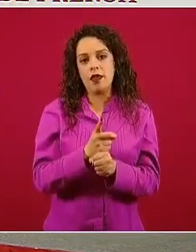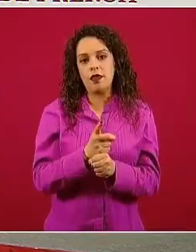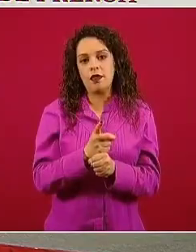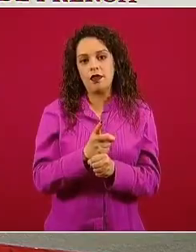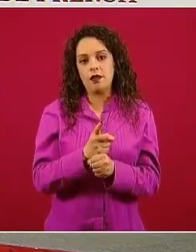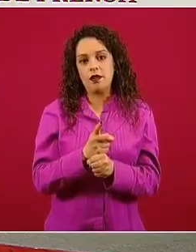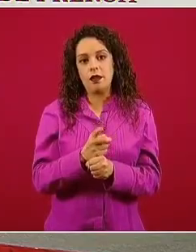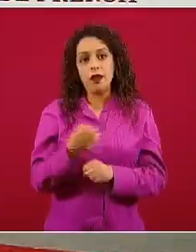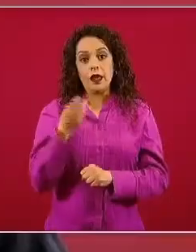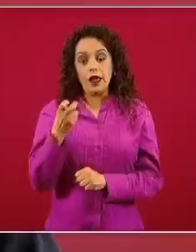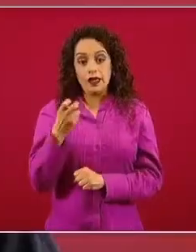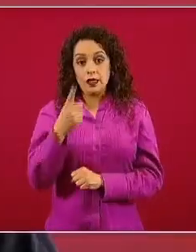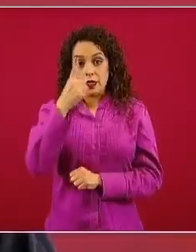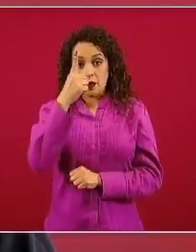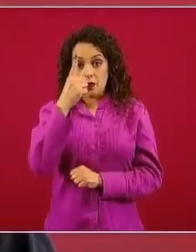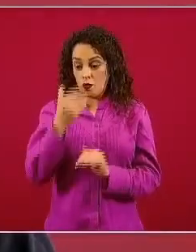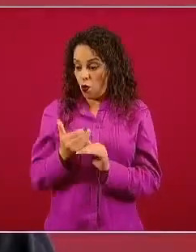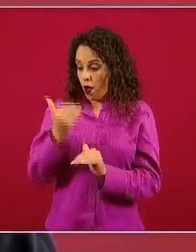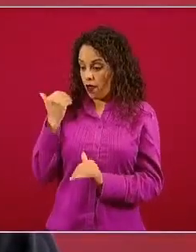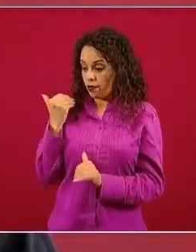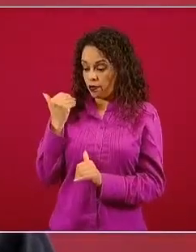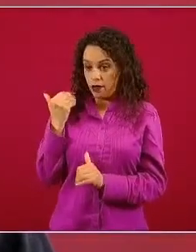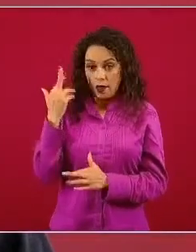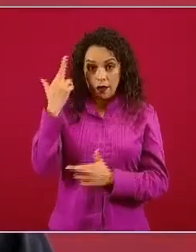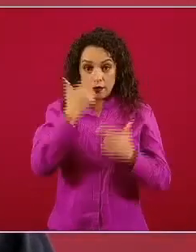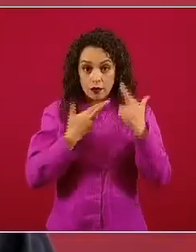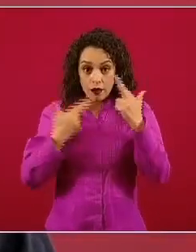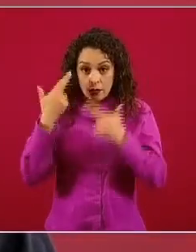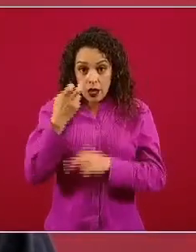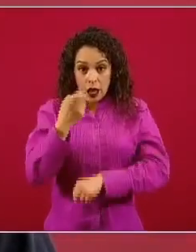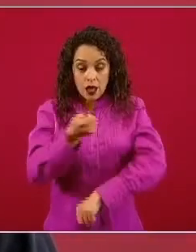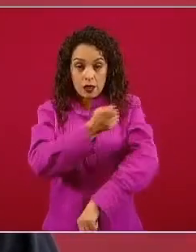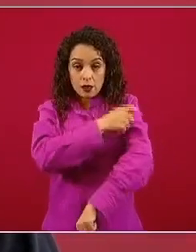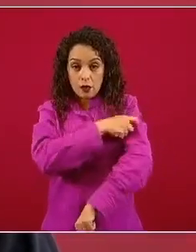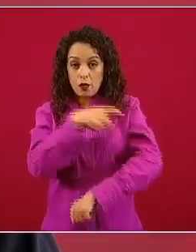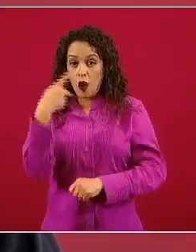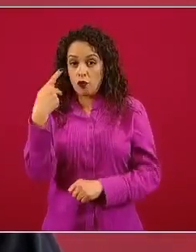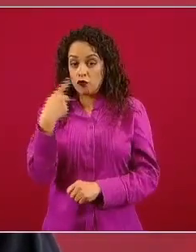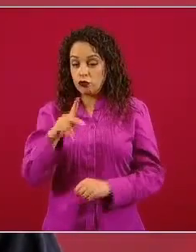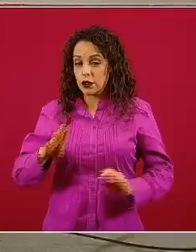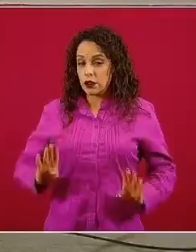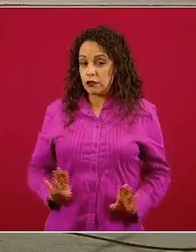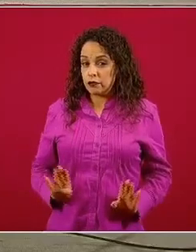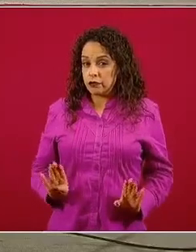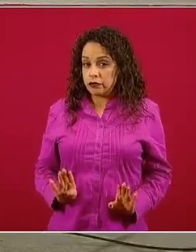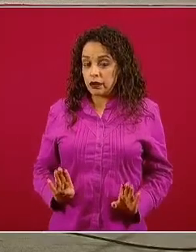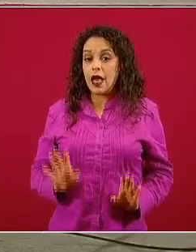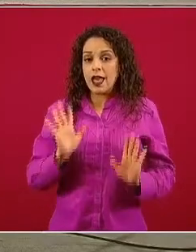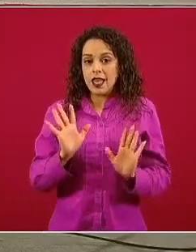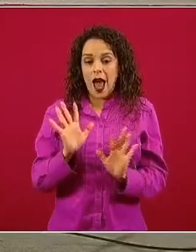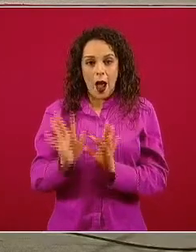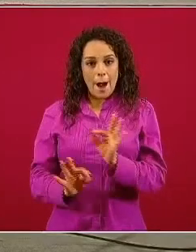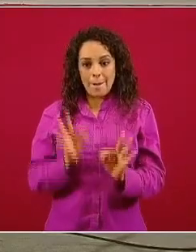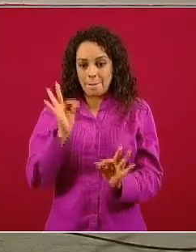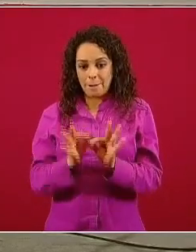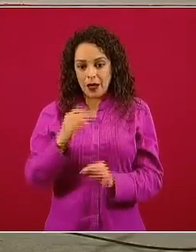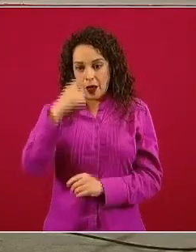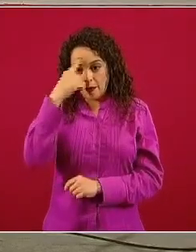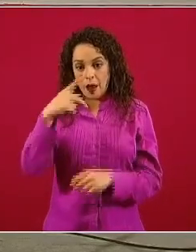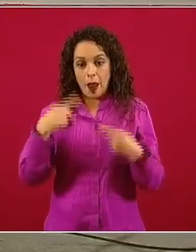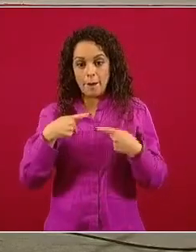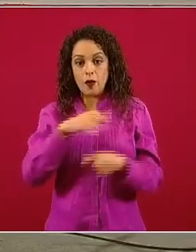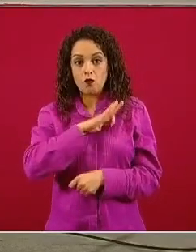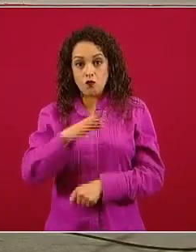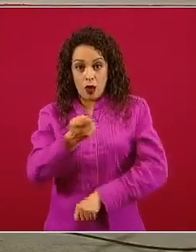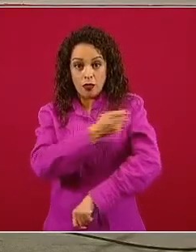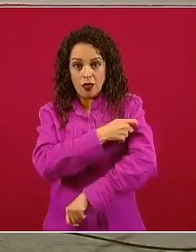con una evaluación previa de la vacuna y de sus características y de que por lo tanto está lista para ser aplicada a una persona, sino también tiene que ver